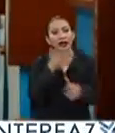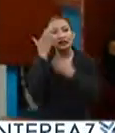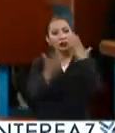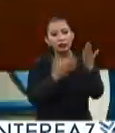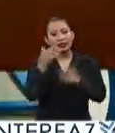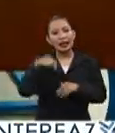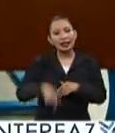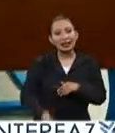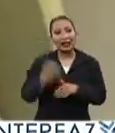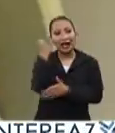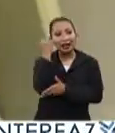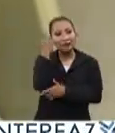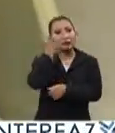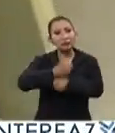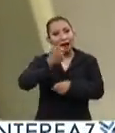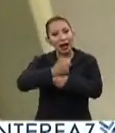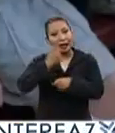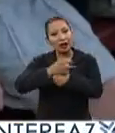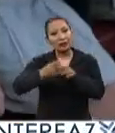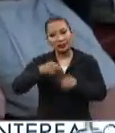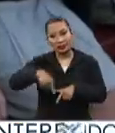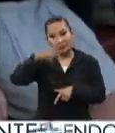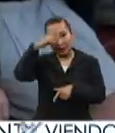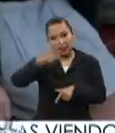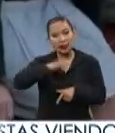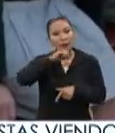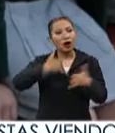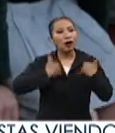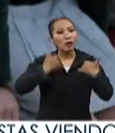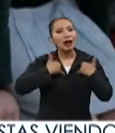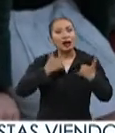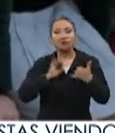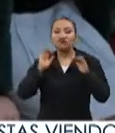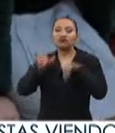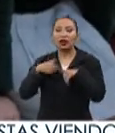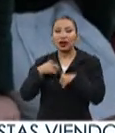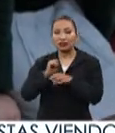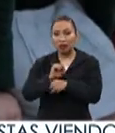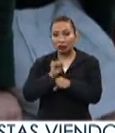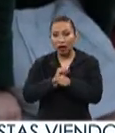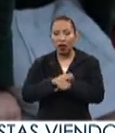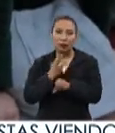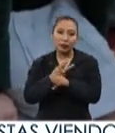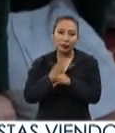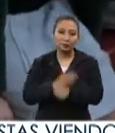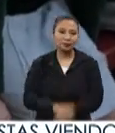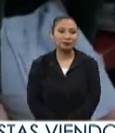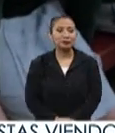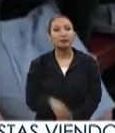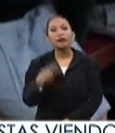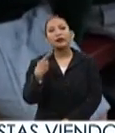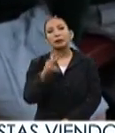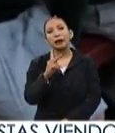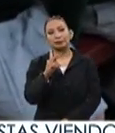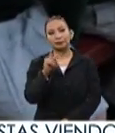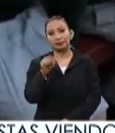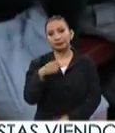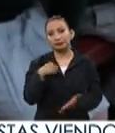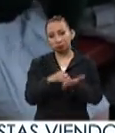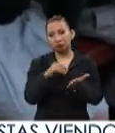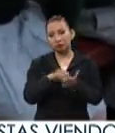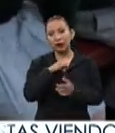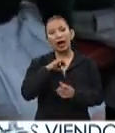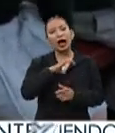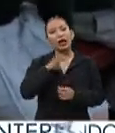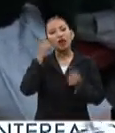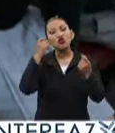sus estudios en preescolar y primaria, así como que adolescentes se incorporen a la secundaria y al bachillerato. Sin embargo, todavía hay